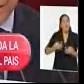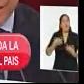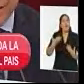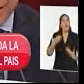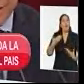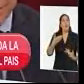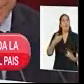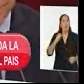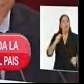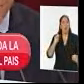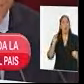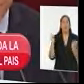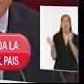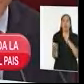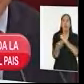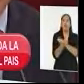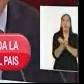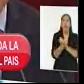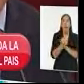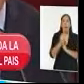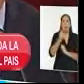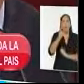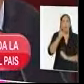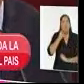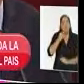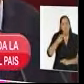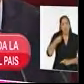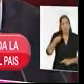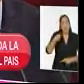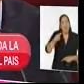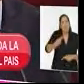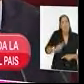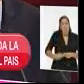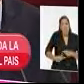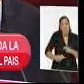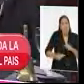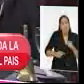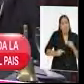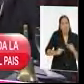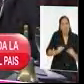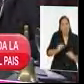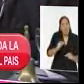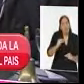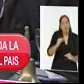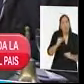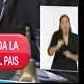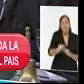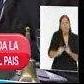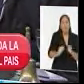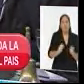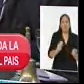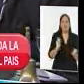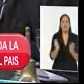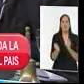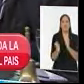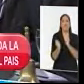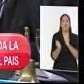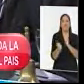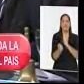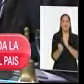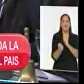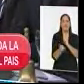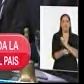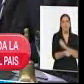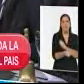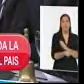fue funcionario ministro de Cristina. Lino Barañau terminó y sigue siendo. Y miren, hay un ejemplo más claro, que es el de Julio Cobo. Julio Cobo fue